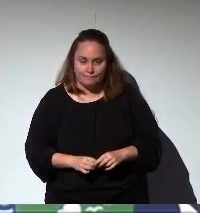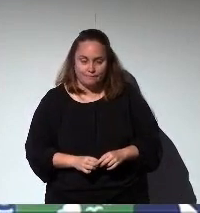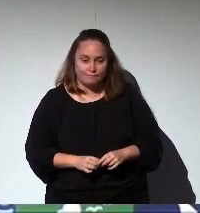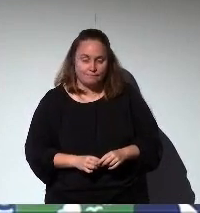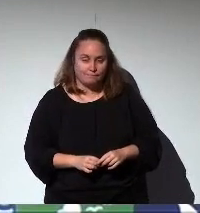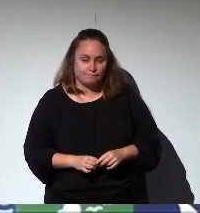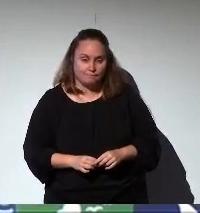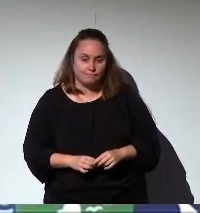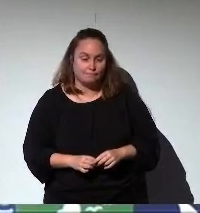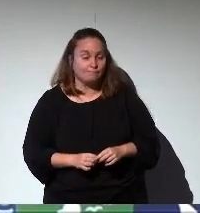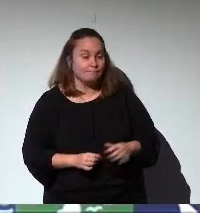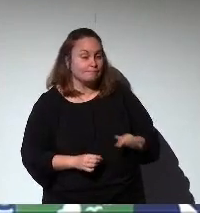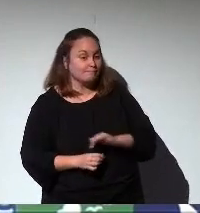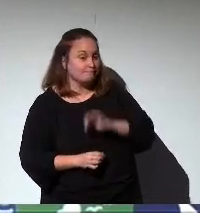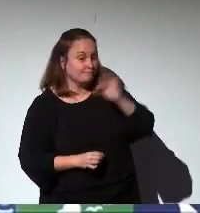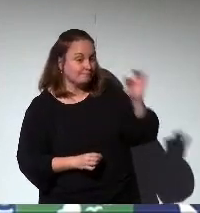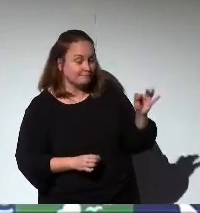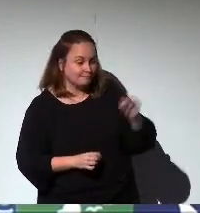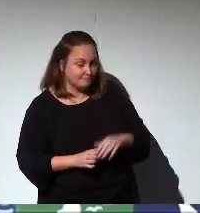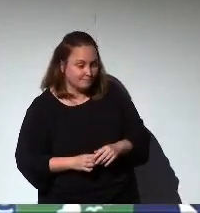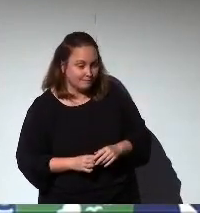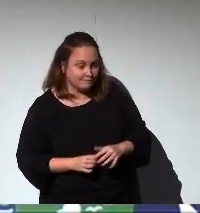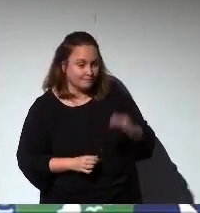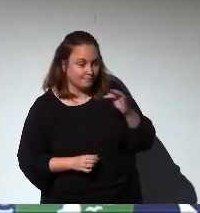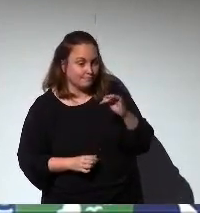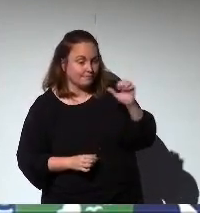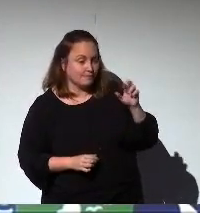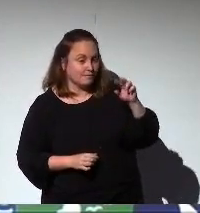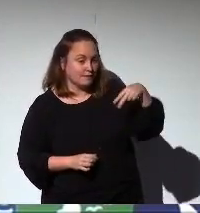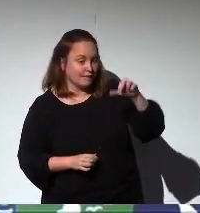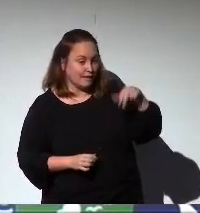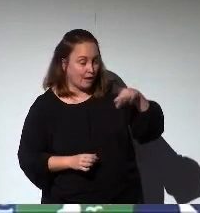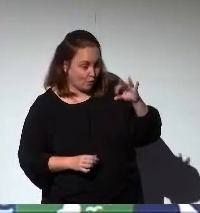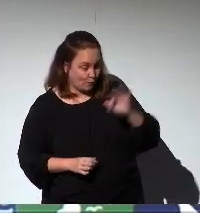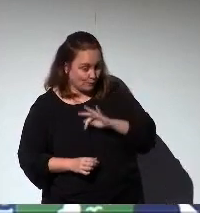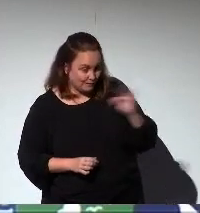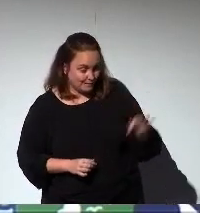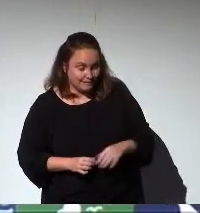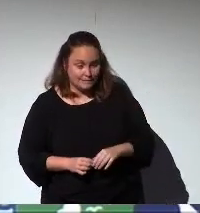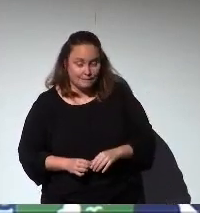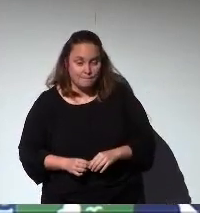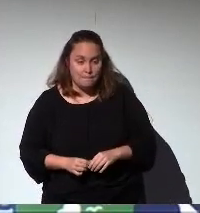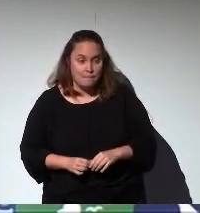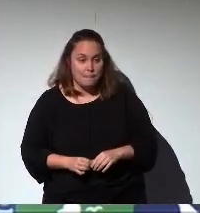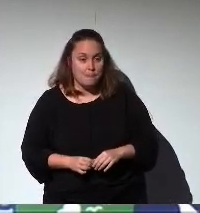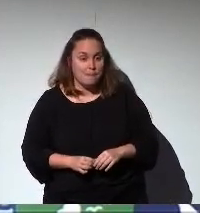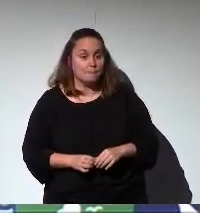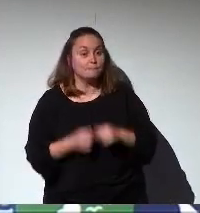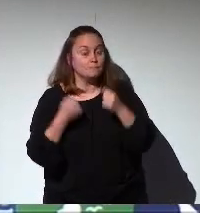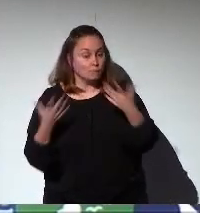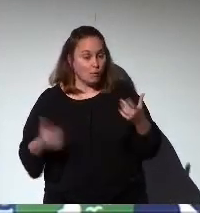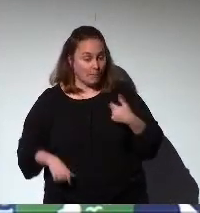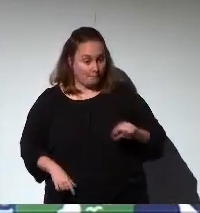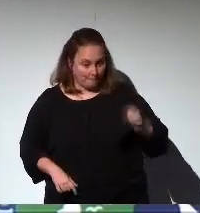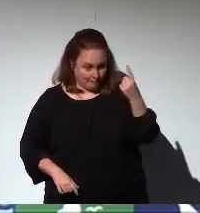Pues, Fernando, si te parece. ¿Continúo yo? Sí. Bueno, pues en primer